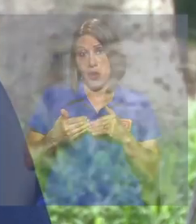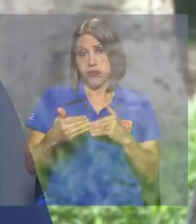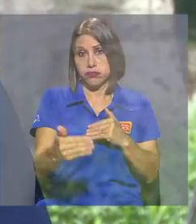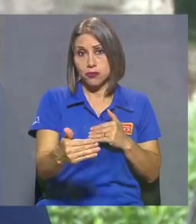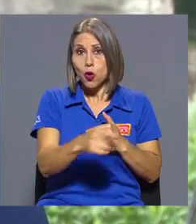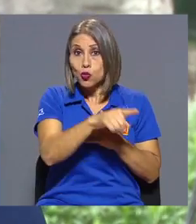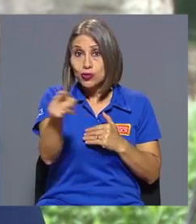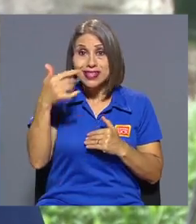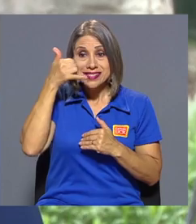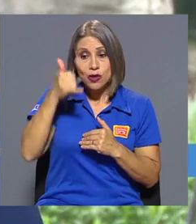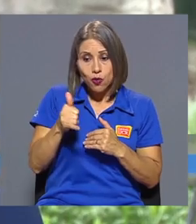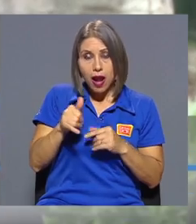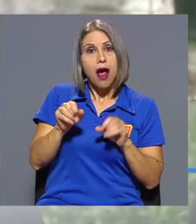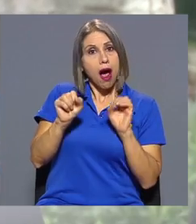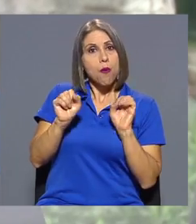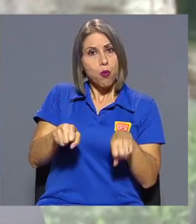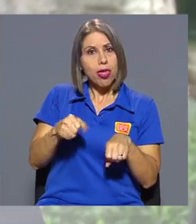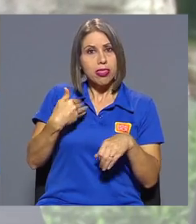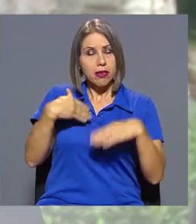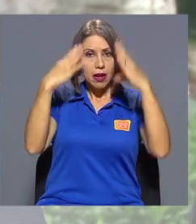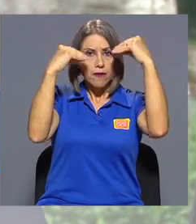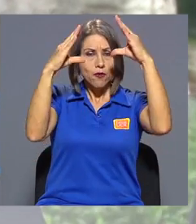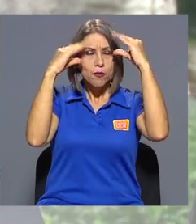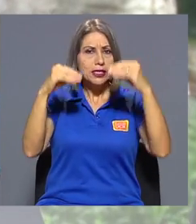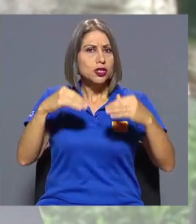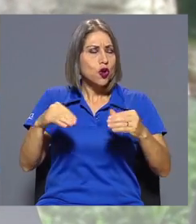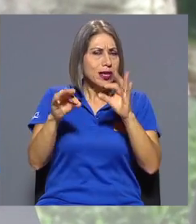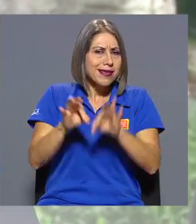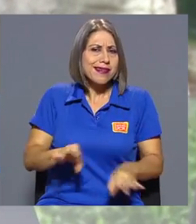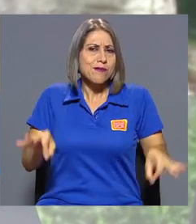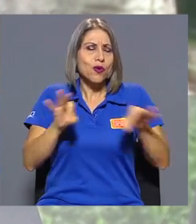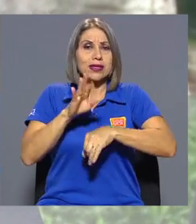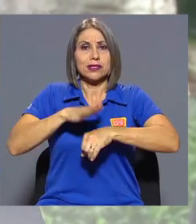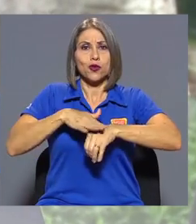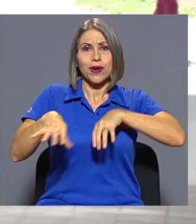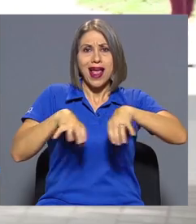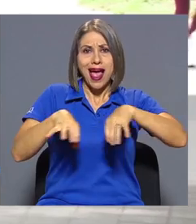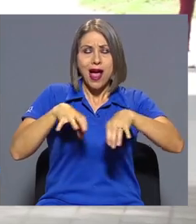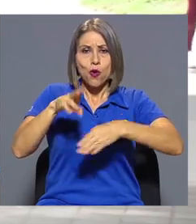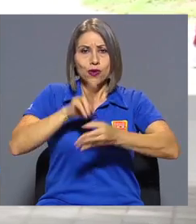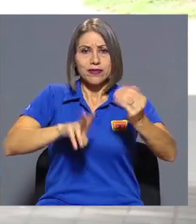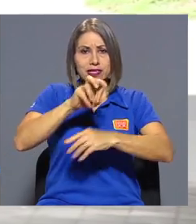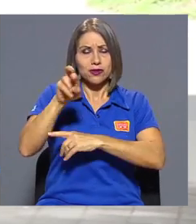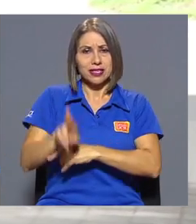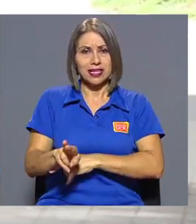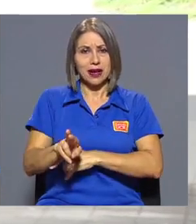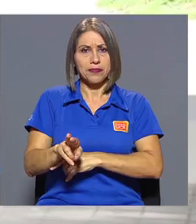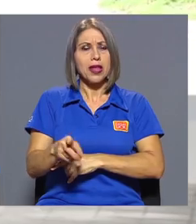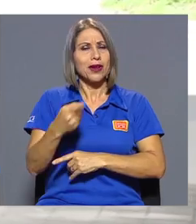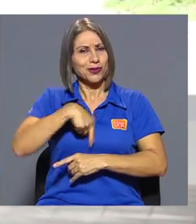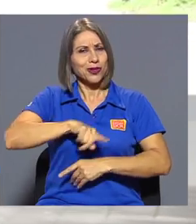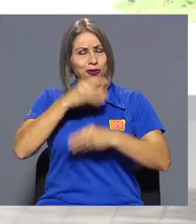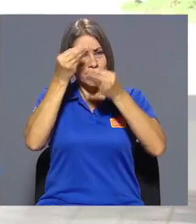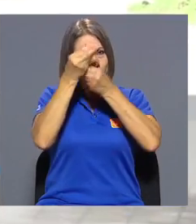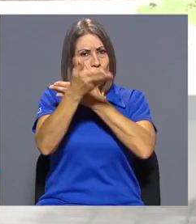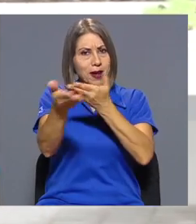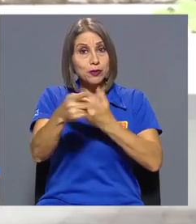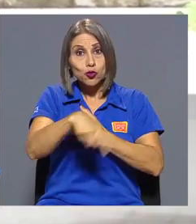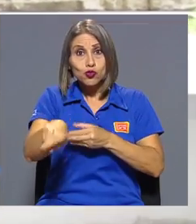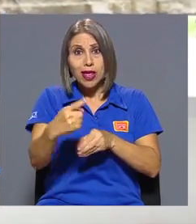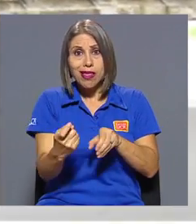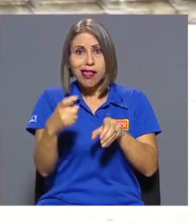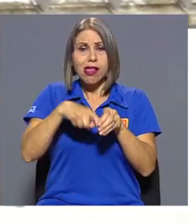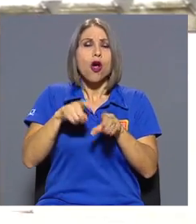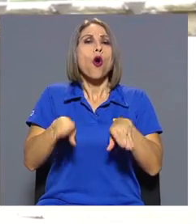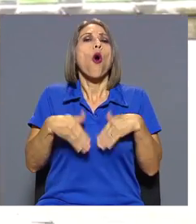partir de ahora usted podrá recibir en su celular información de primera mano del accionar de la Universidad de Costa Rica. A continuación le informamos en qué consiste y cómo ser